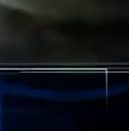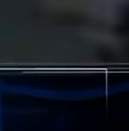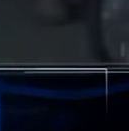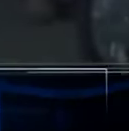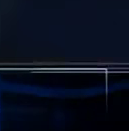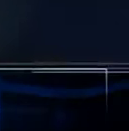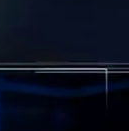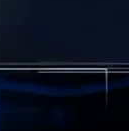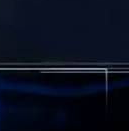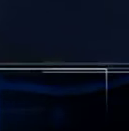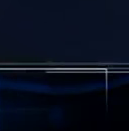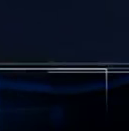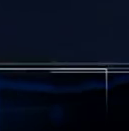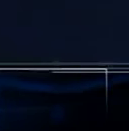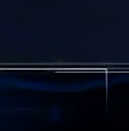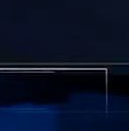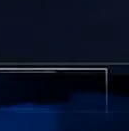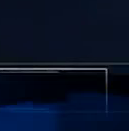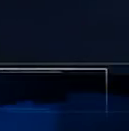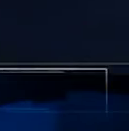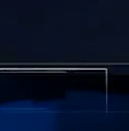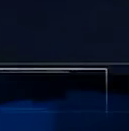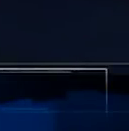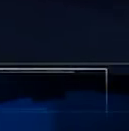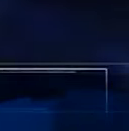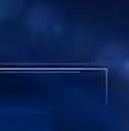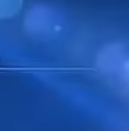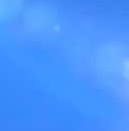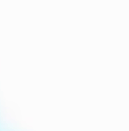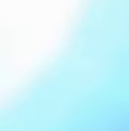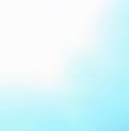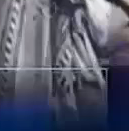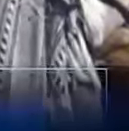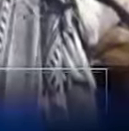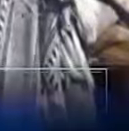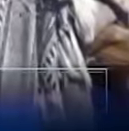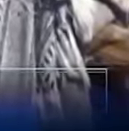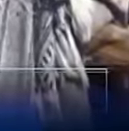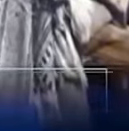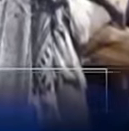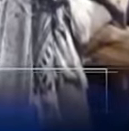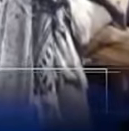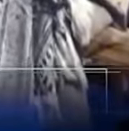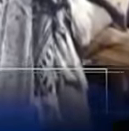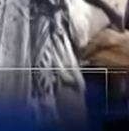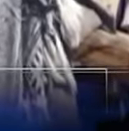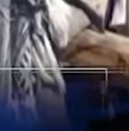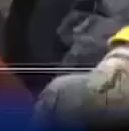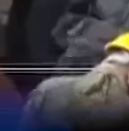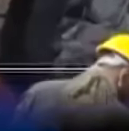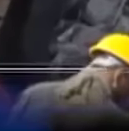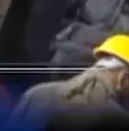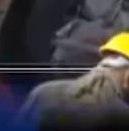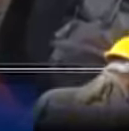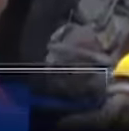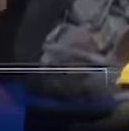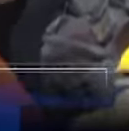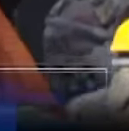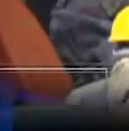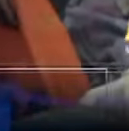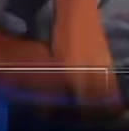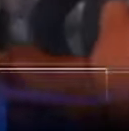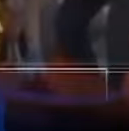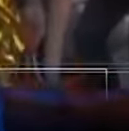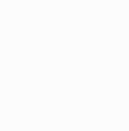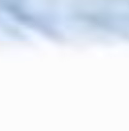mueren varios estudiantes en un ataque en la Universidad Americana en Kabul. Además, cifra de muertos en Italia por terremoto supera